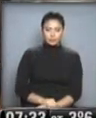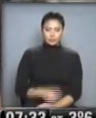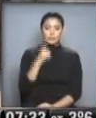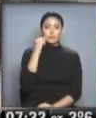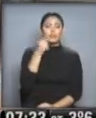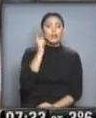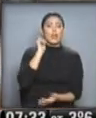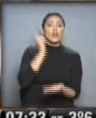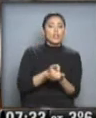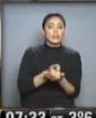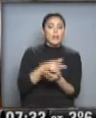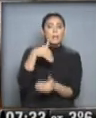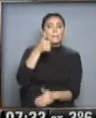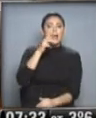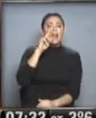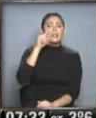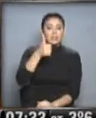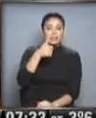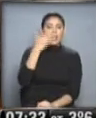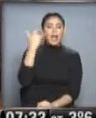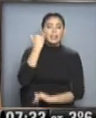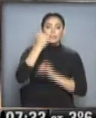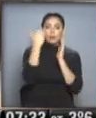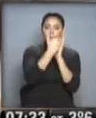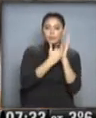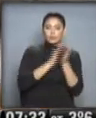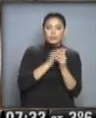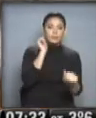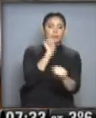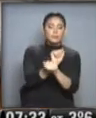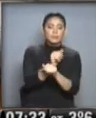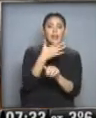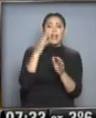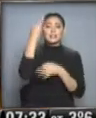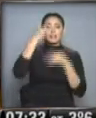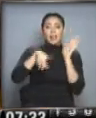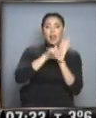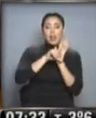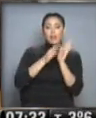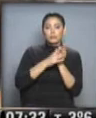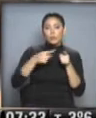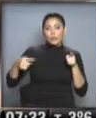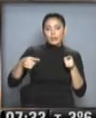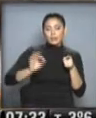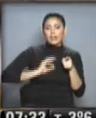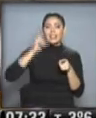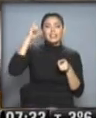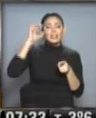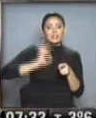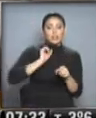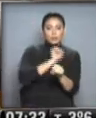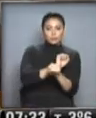Mercedes Elichal, de las demás condiciones personales ya referidas, a la pena máxima, según la ley vigente a la época de los hechos, de 10 años de